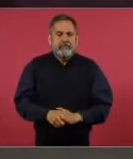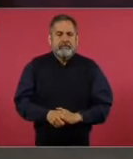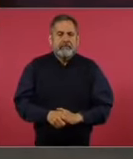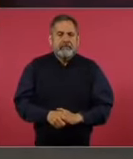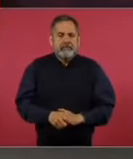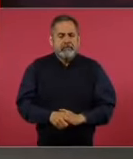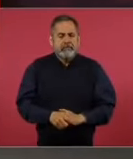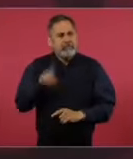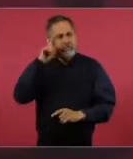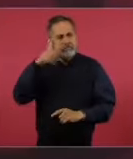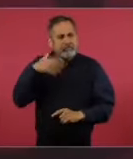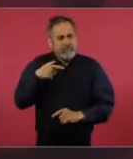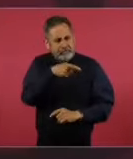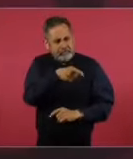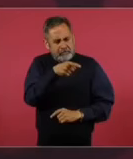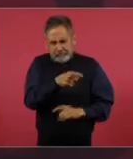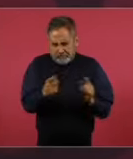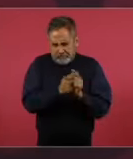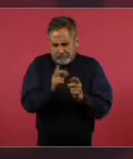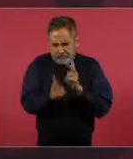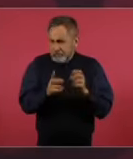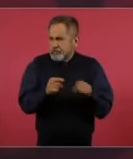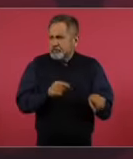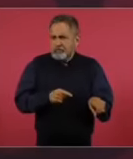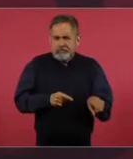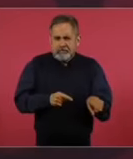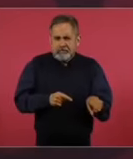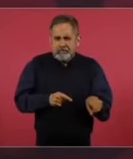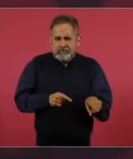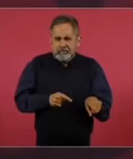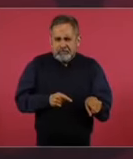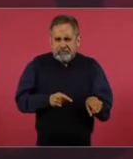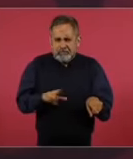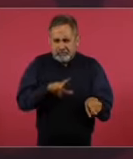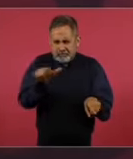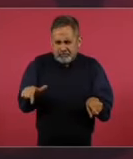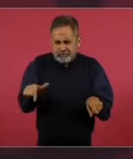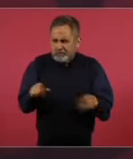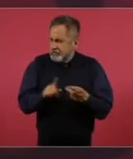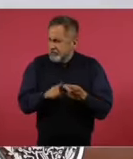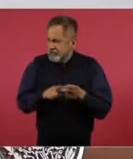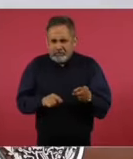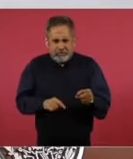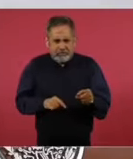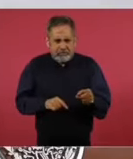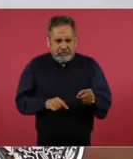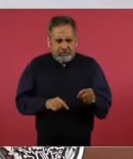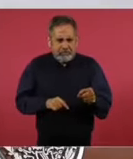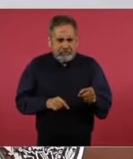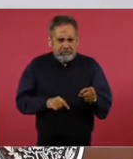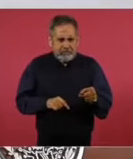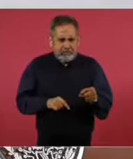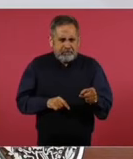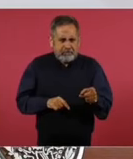Ella, tengo entendido que los va a recibir después, ¿en dónde?